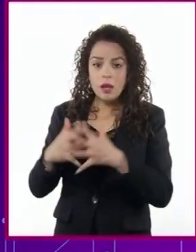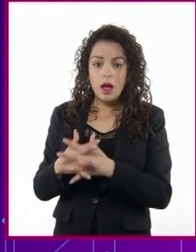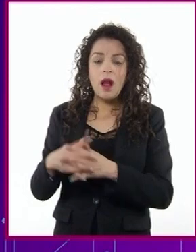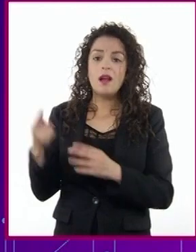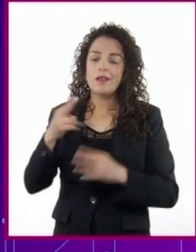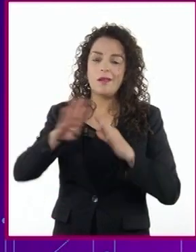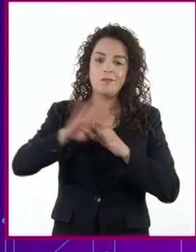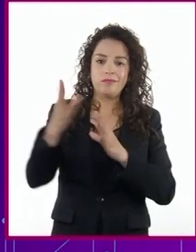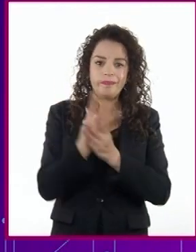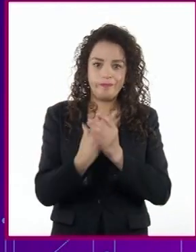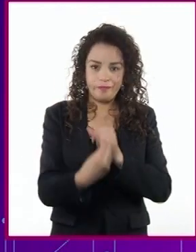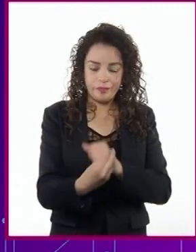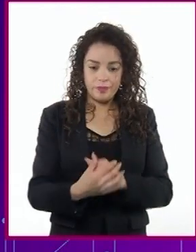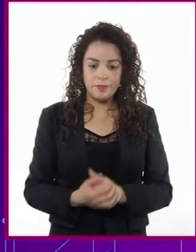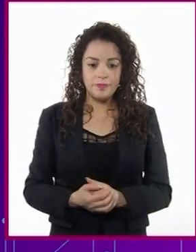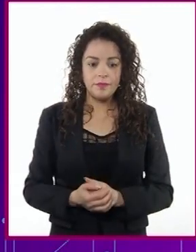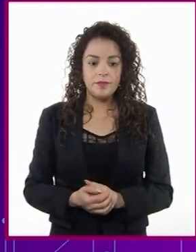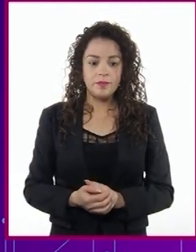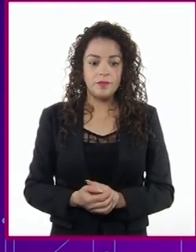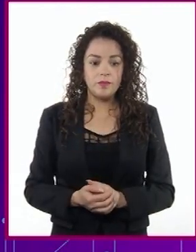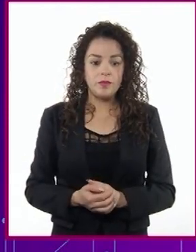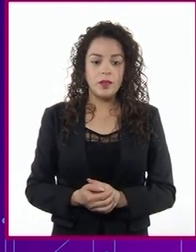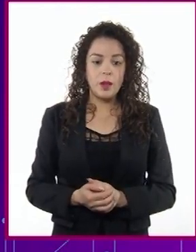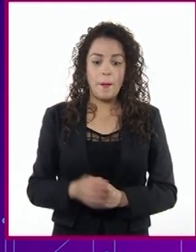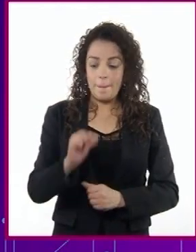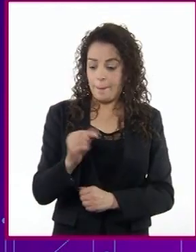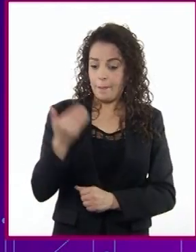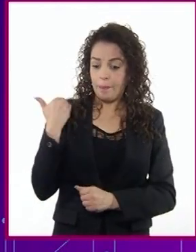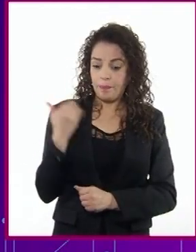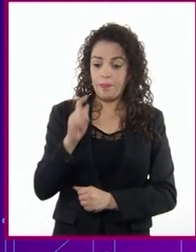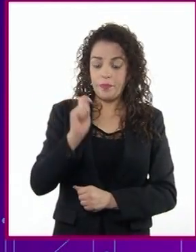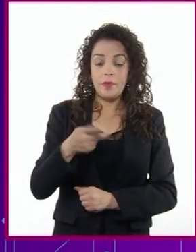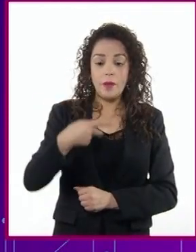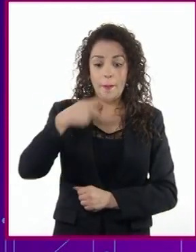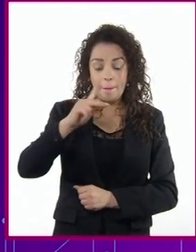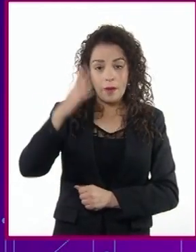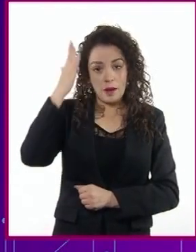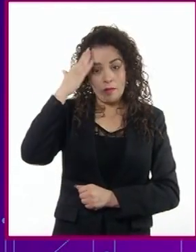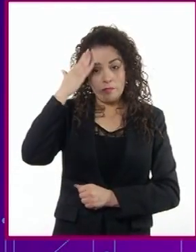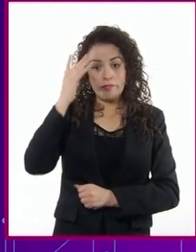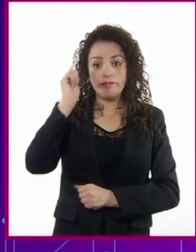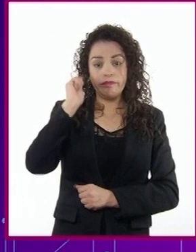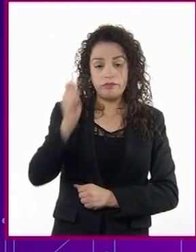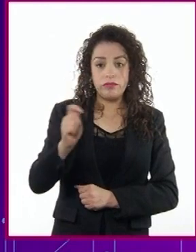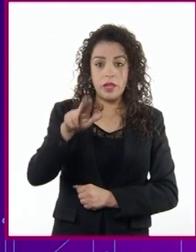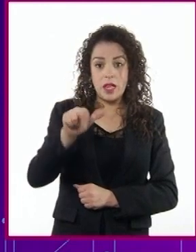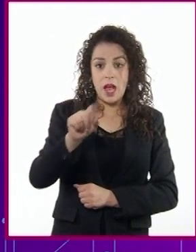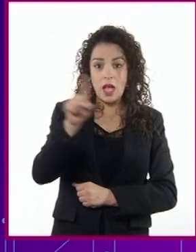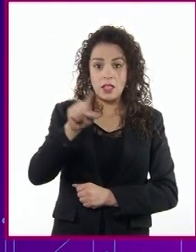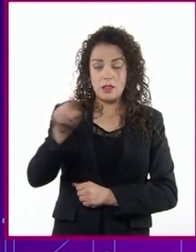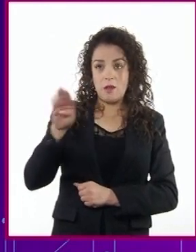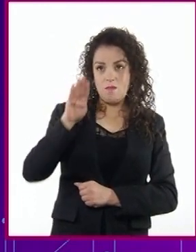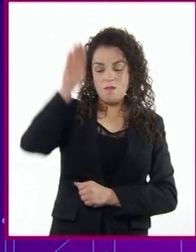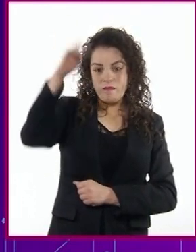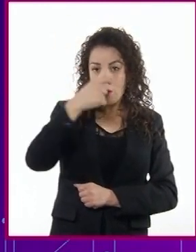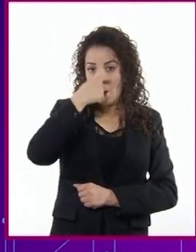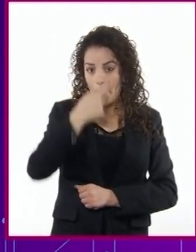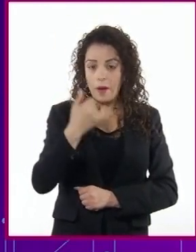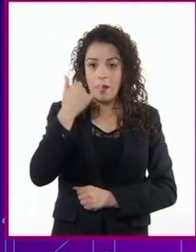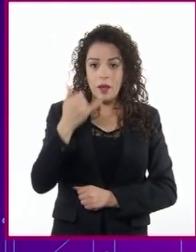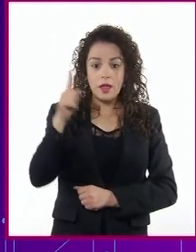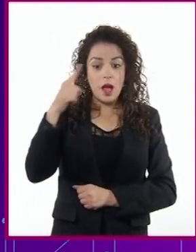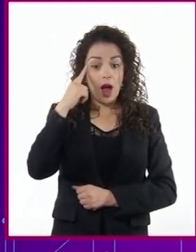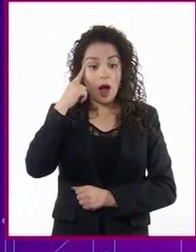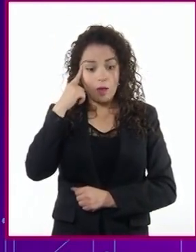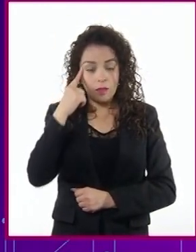de reciente creación, pero con antecedentes en los juicios a los líderes nazis y japoneses que incurrieron en acciones genocidas, se